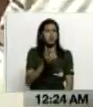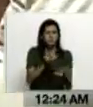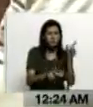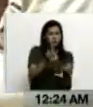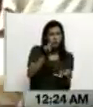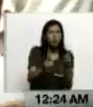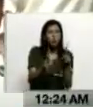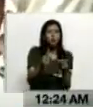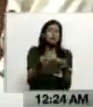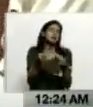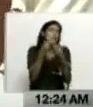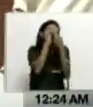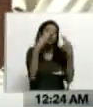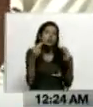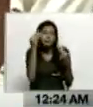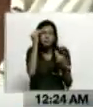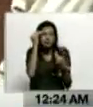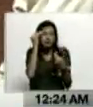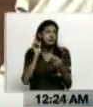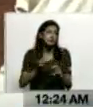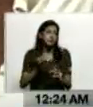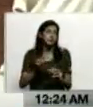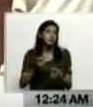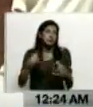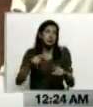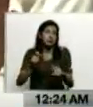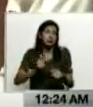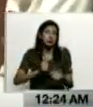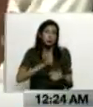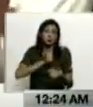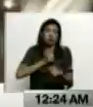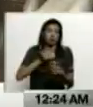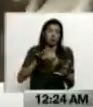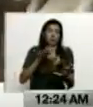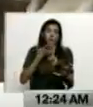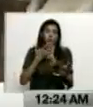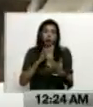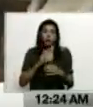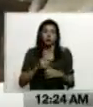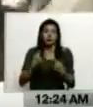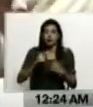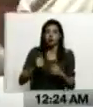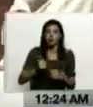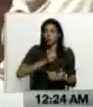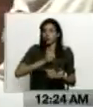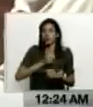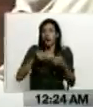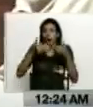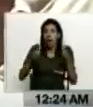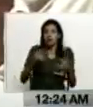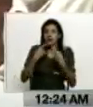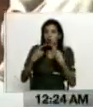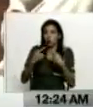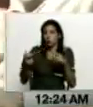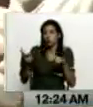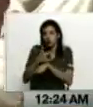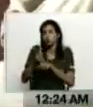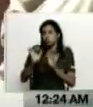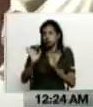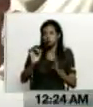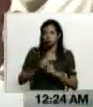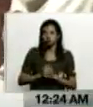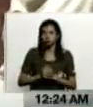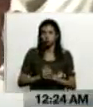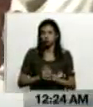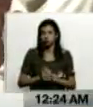si gente tan ingenua pero gente que de repente cree que hay que sobrevivir o que ve o que ve que es un momento para la sobrevivencia No yo